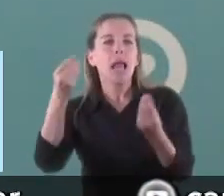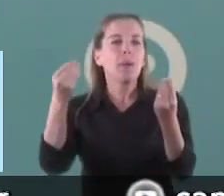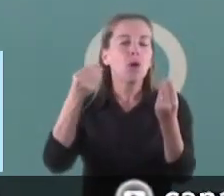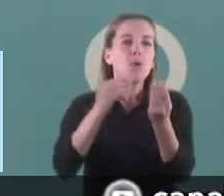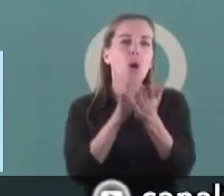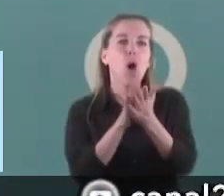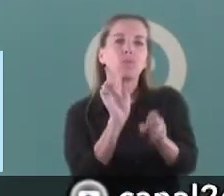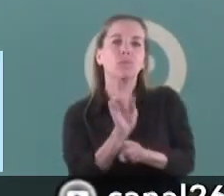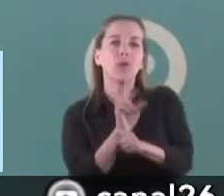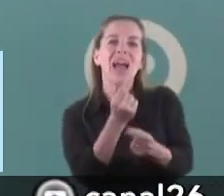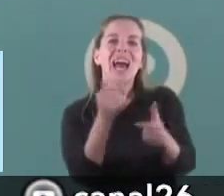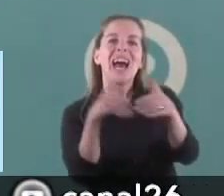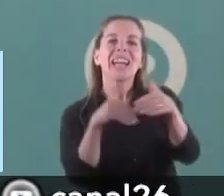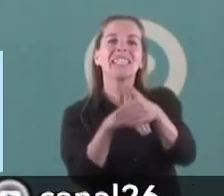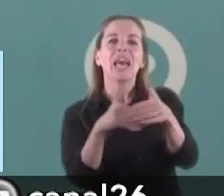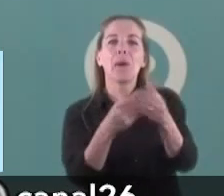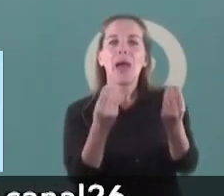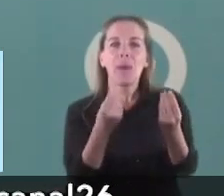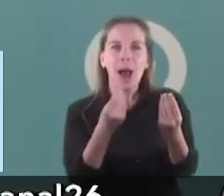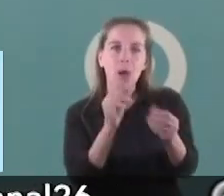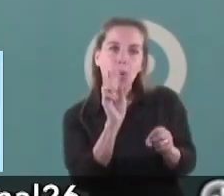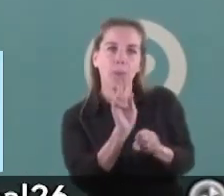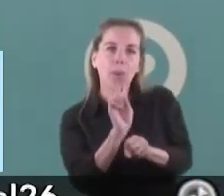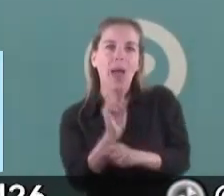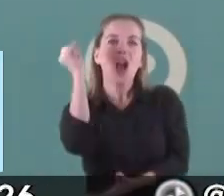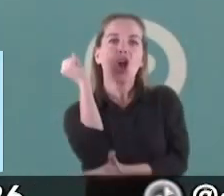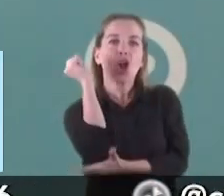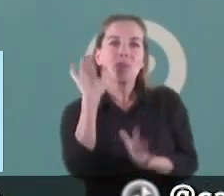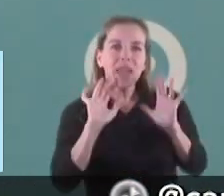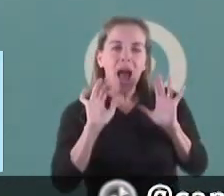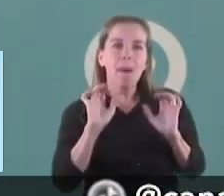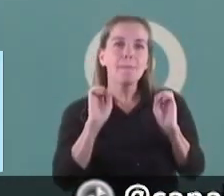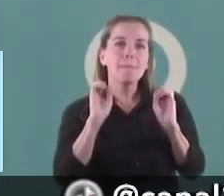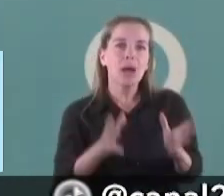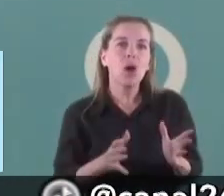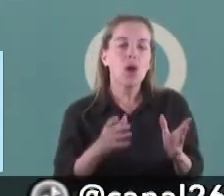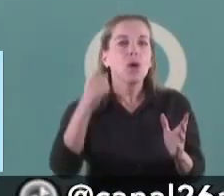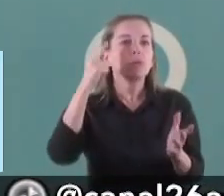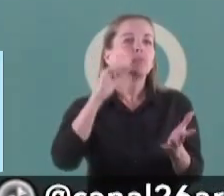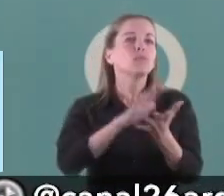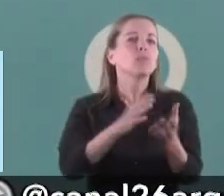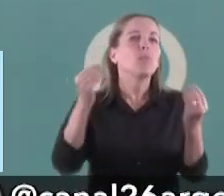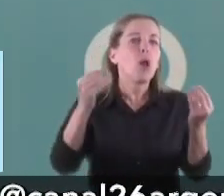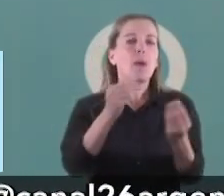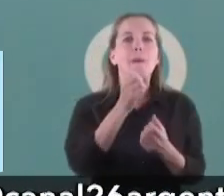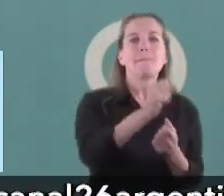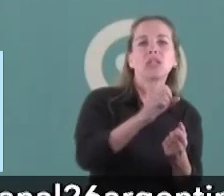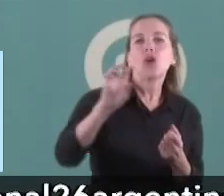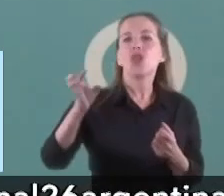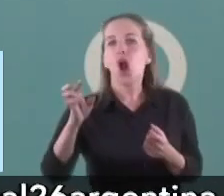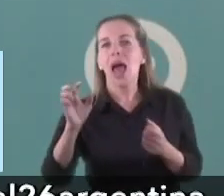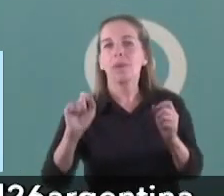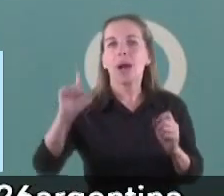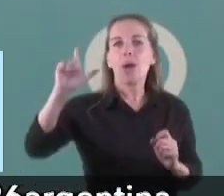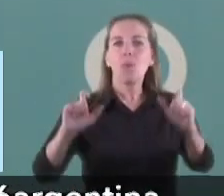tener una economía y un nivel de reservas que tenga una mirada más rígida sobre la evolución del tipo de cambio de evolución del